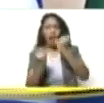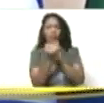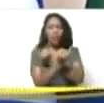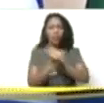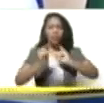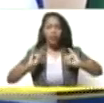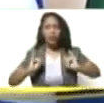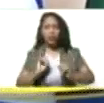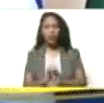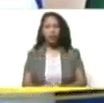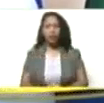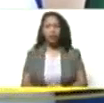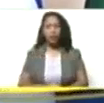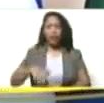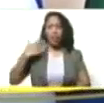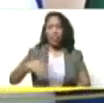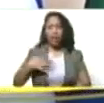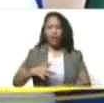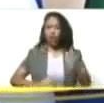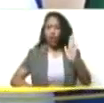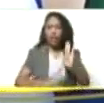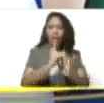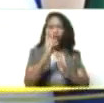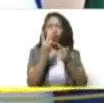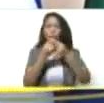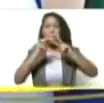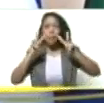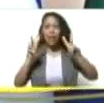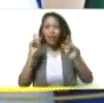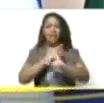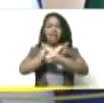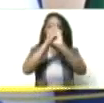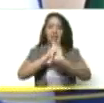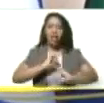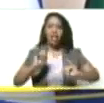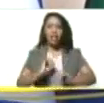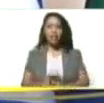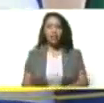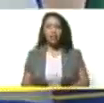independencia, del derecho al desarrollo, de la paz, de la felicidad.